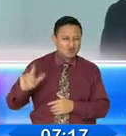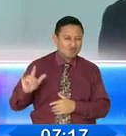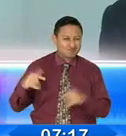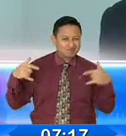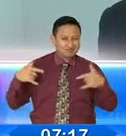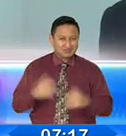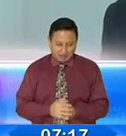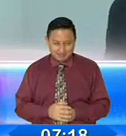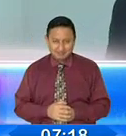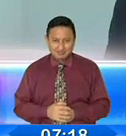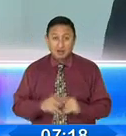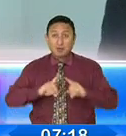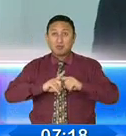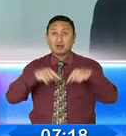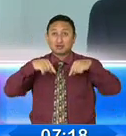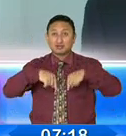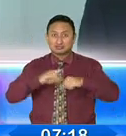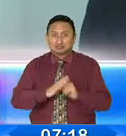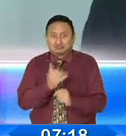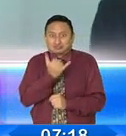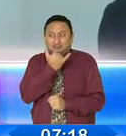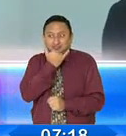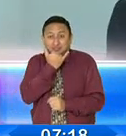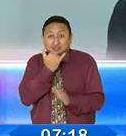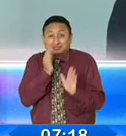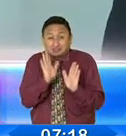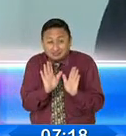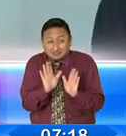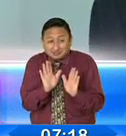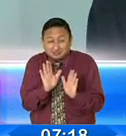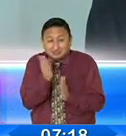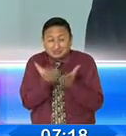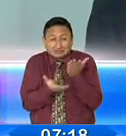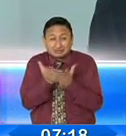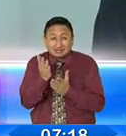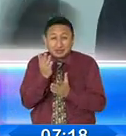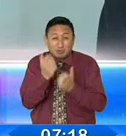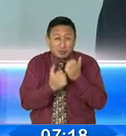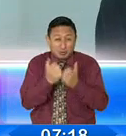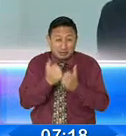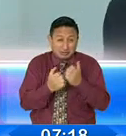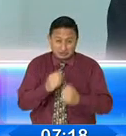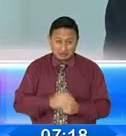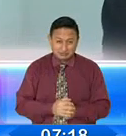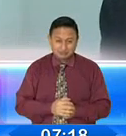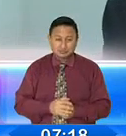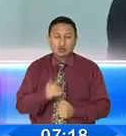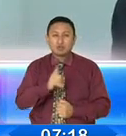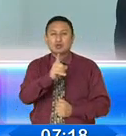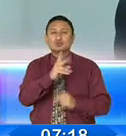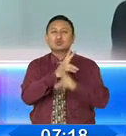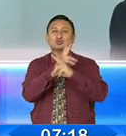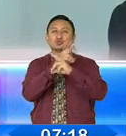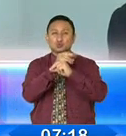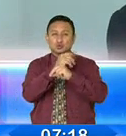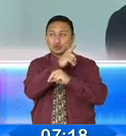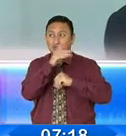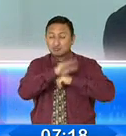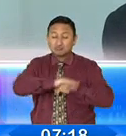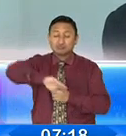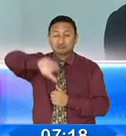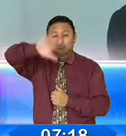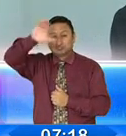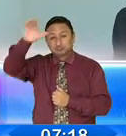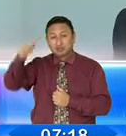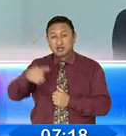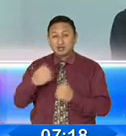quiero hacer ni un error, ni un problema diplomático. Pero, por ejemplo, en sus tweets, cuando va a la montaña, cuando ve